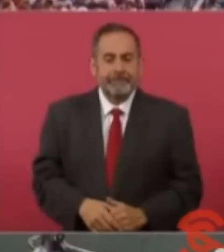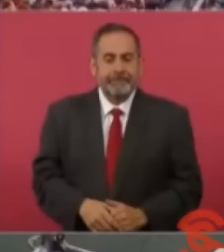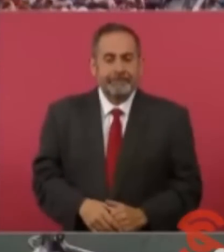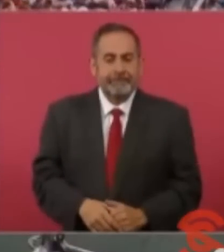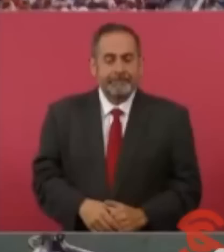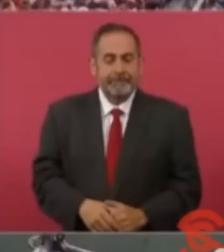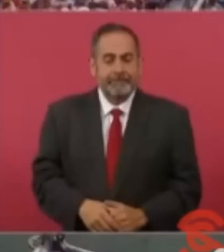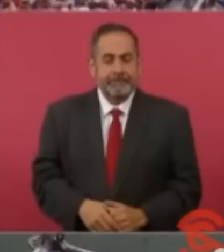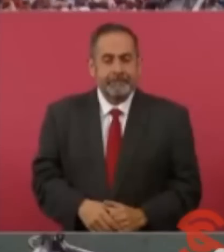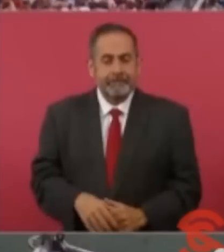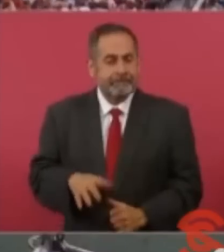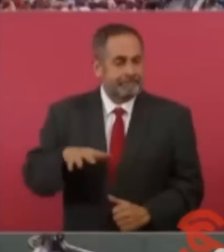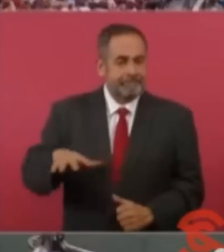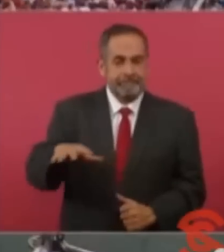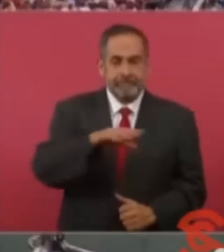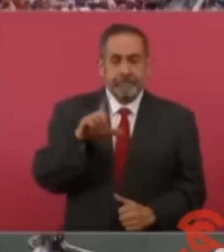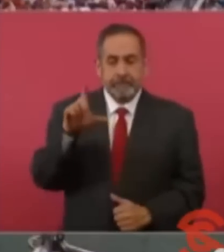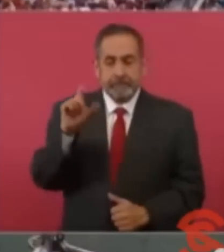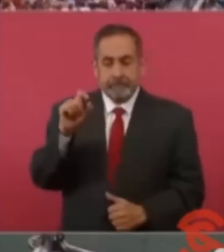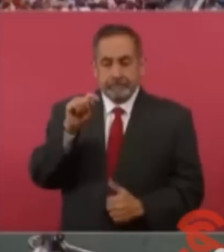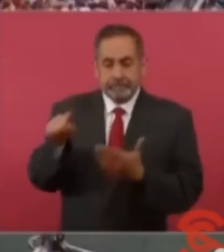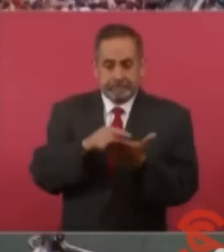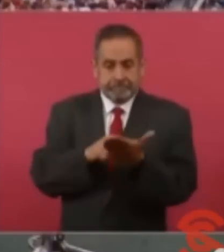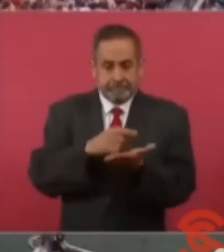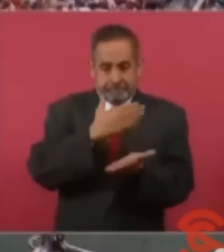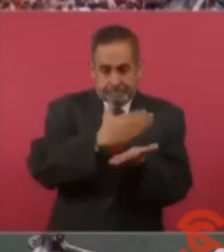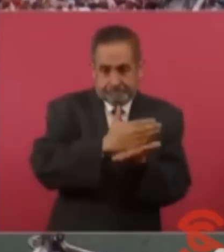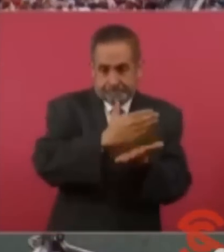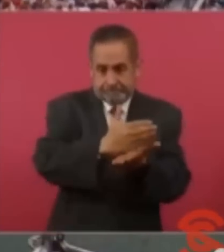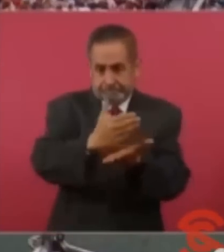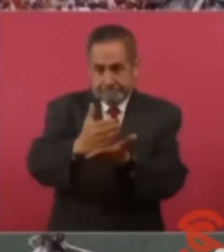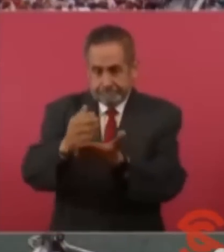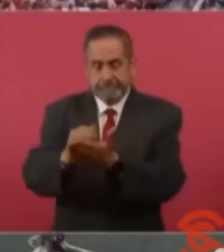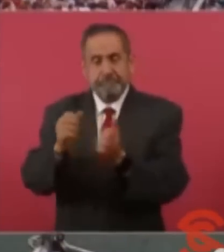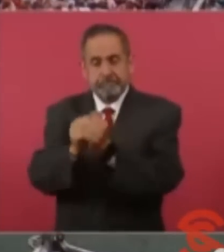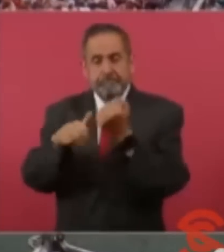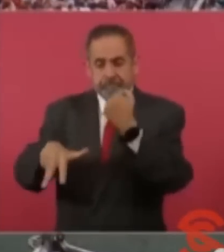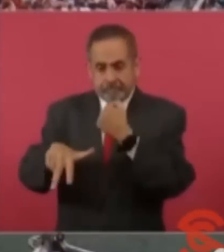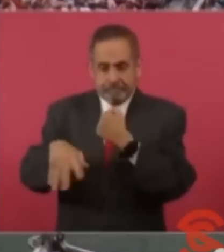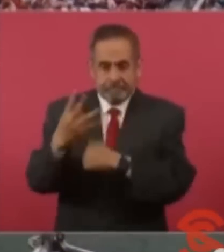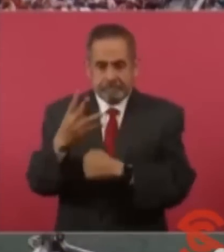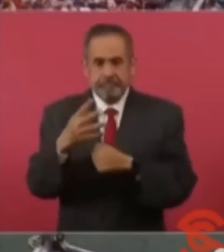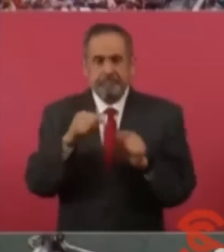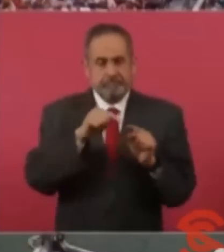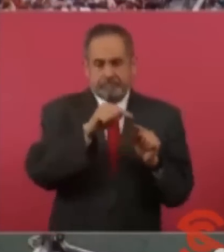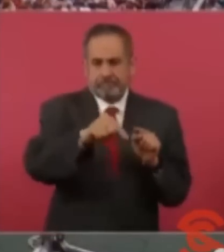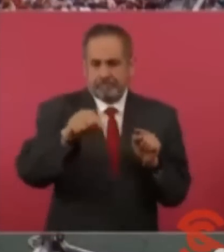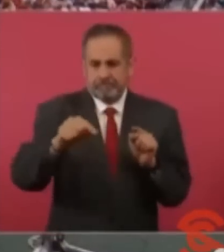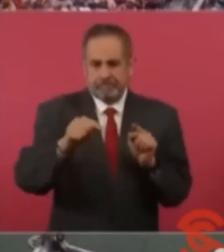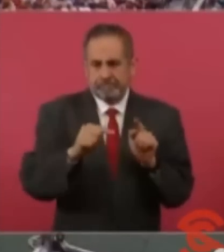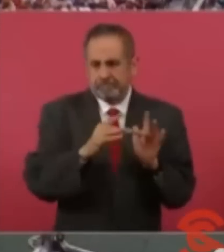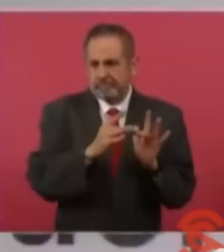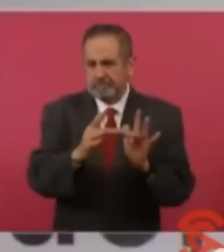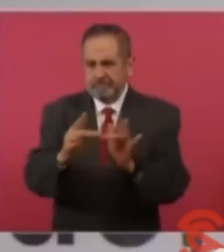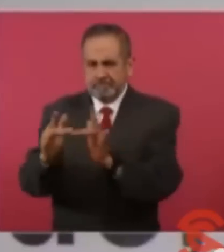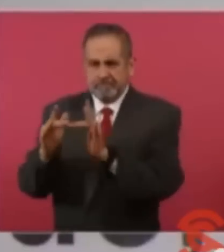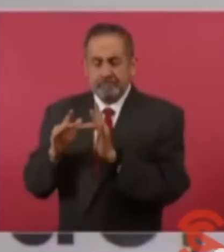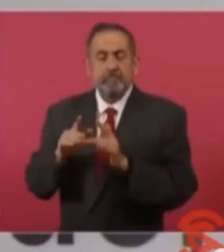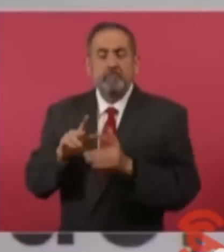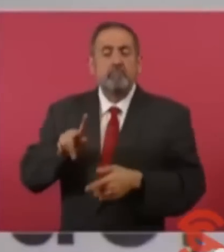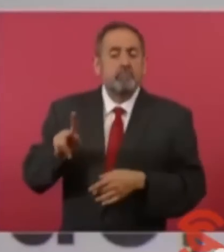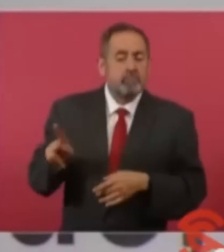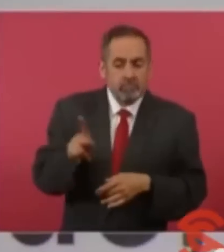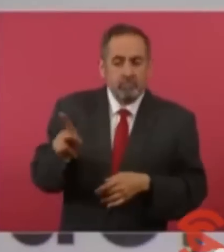Con 20 estaciones y 14 paraderos. Se comunicarán pueblos,